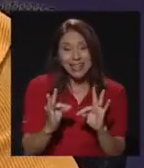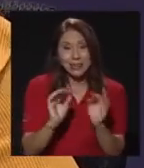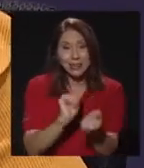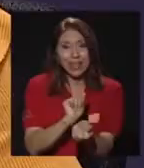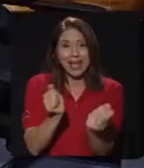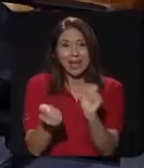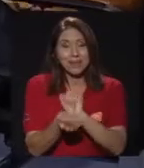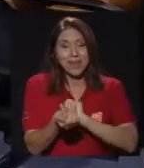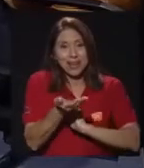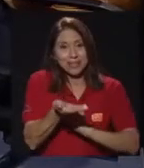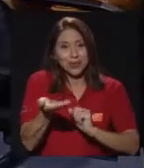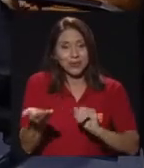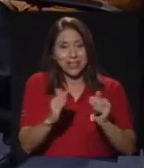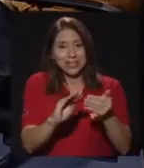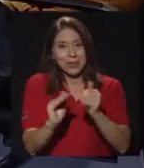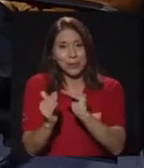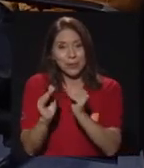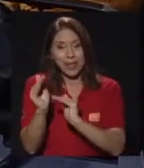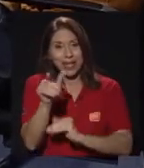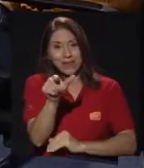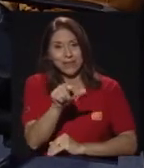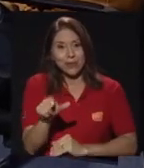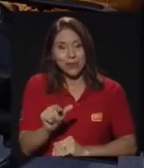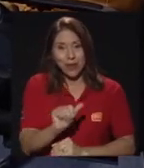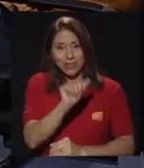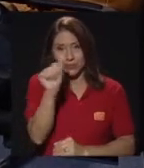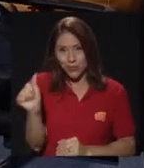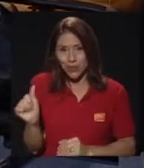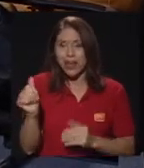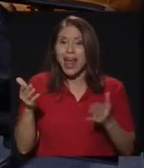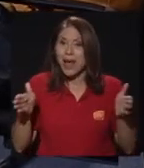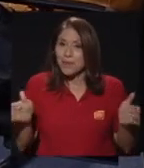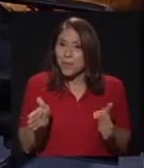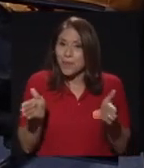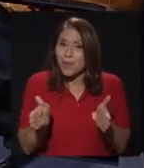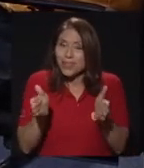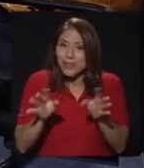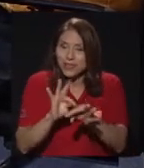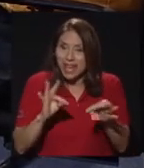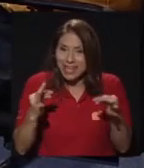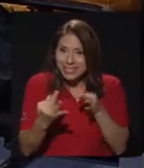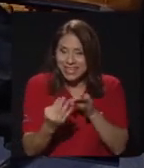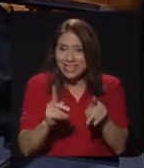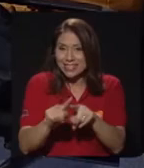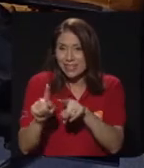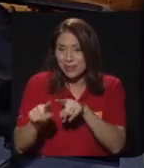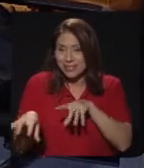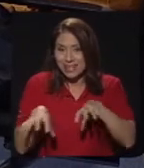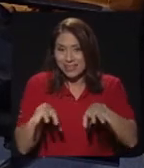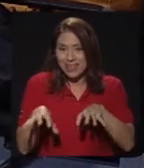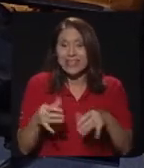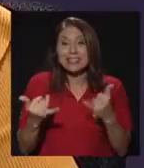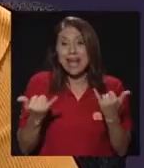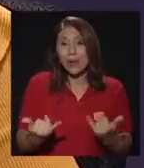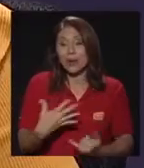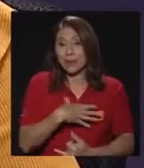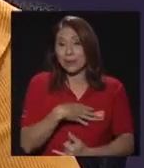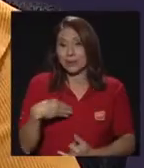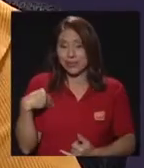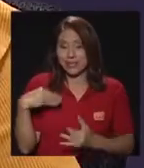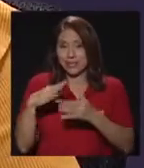que han promovido talleres y demás actividades. Me gustaría ahora que nos